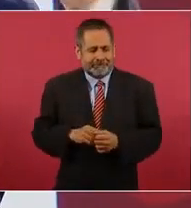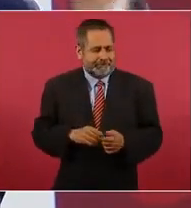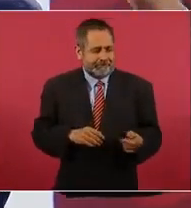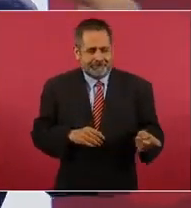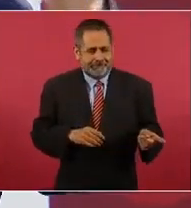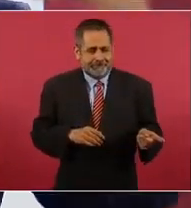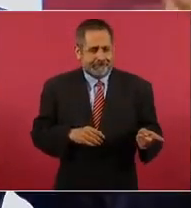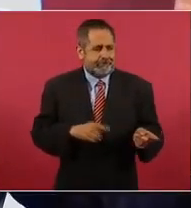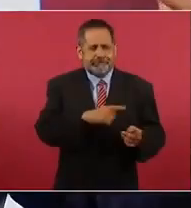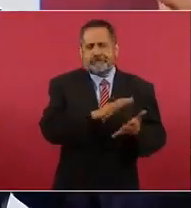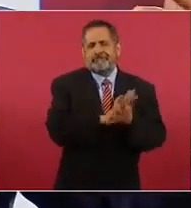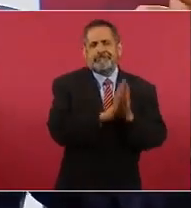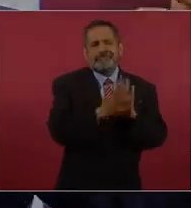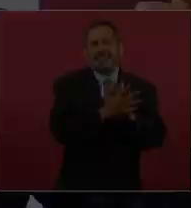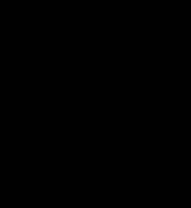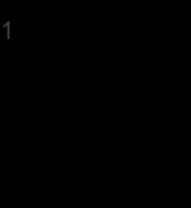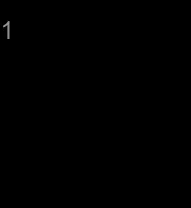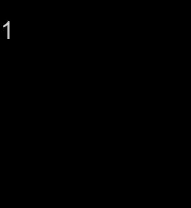quienes fueron alcahuetes